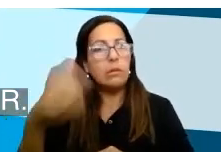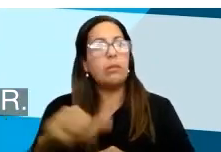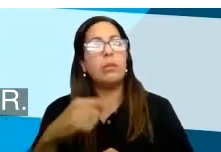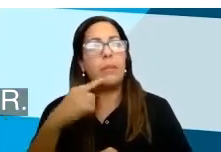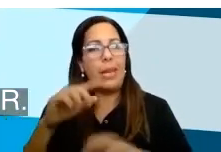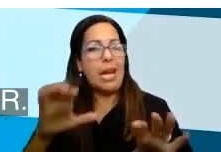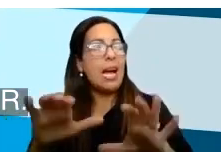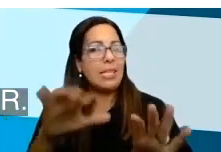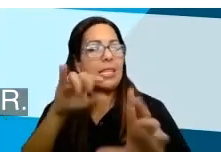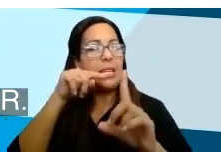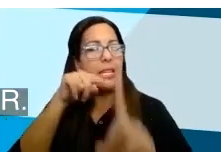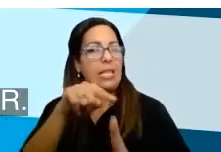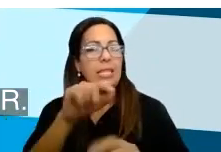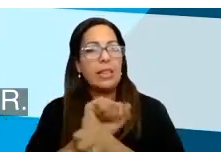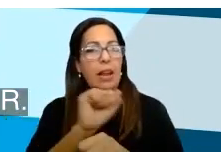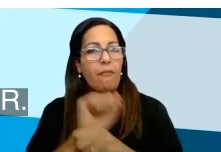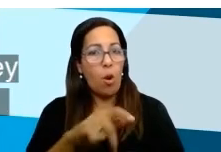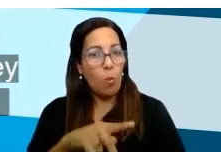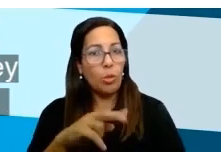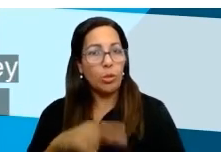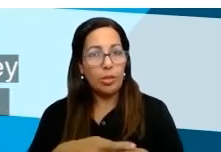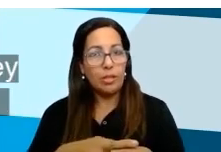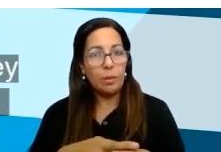realizar ese trabajo aquí en Puerto Rico.